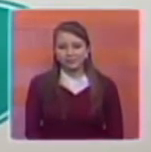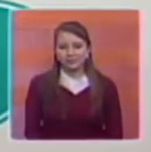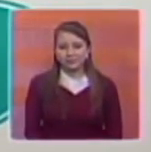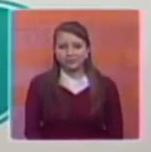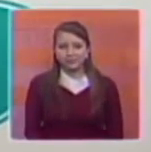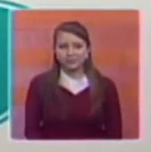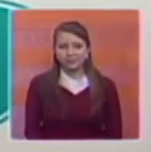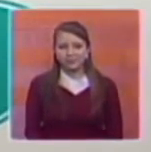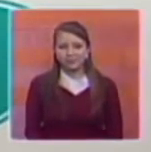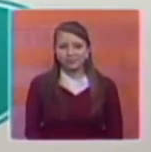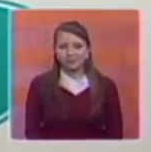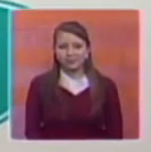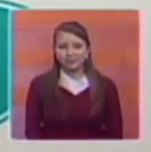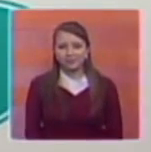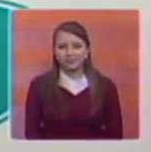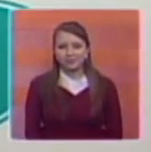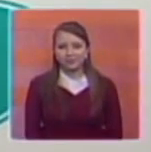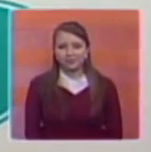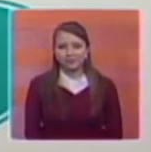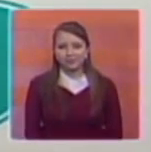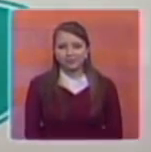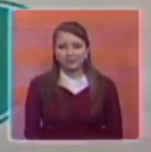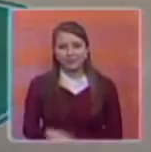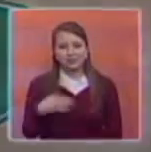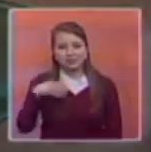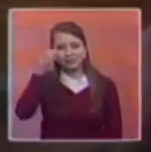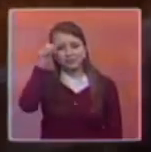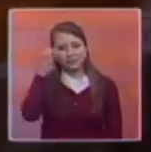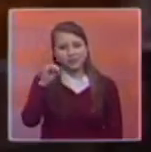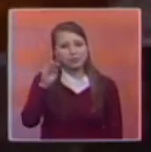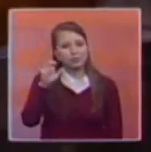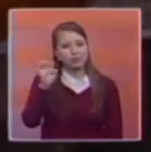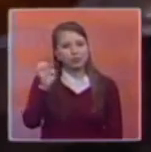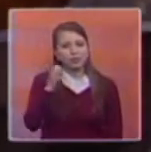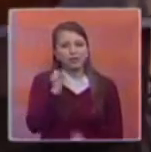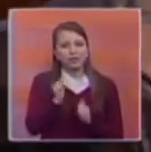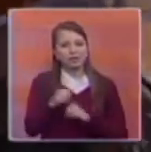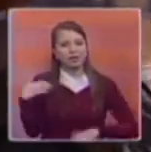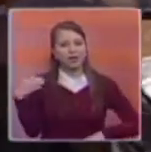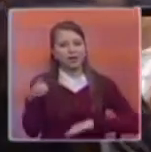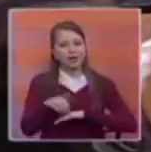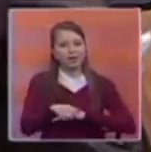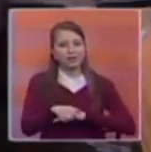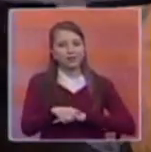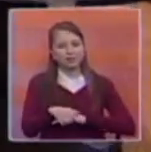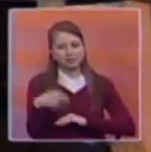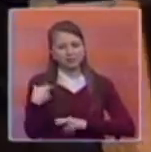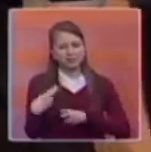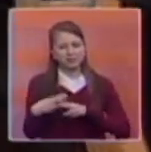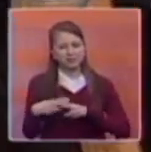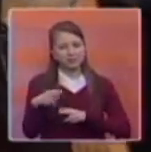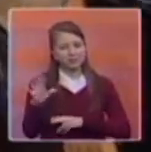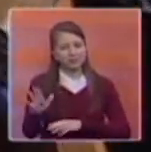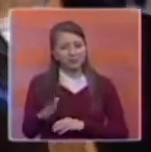Ya, estoy como con loca, porque yo creo que el mote en inglés tiene un nombre.